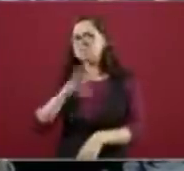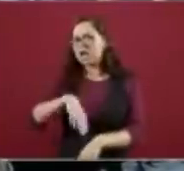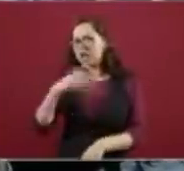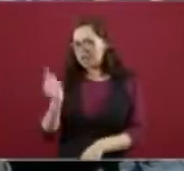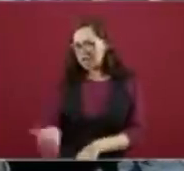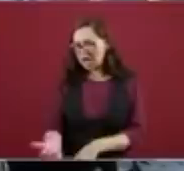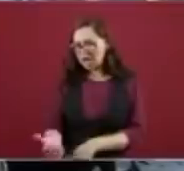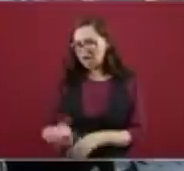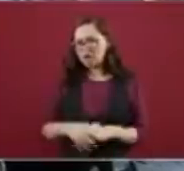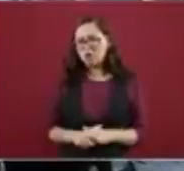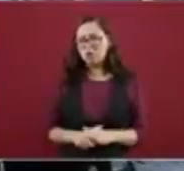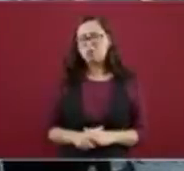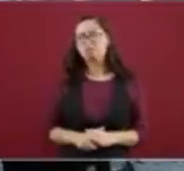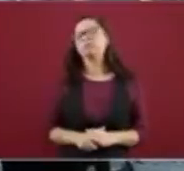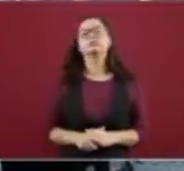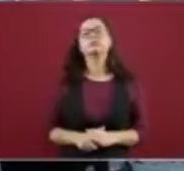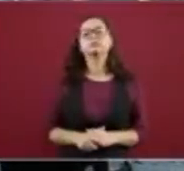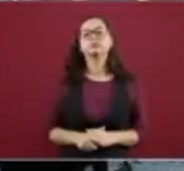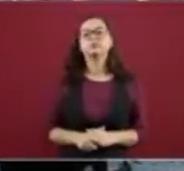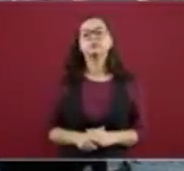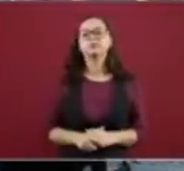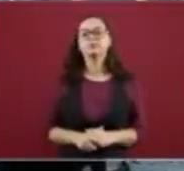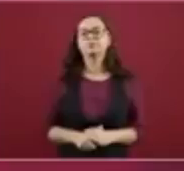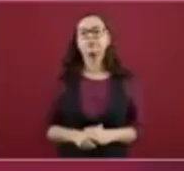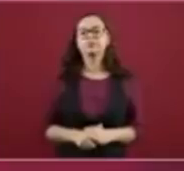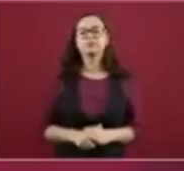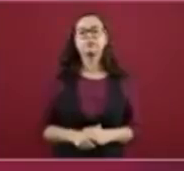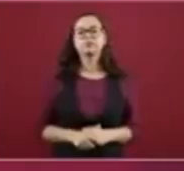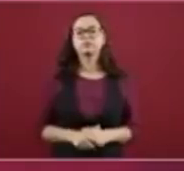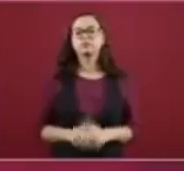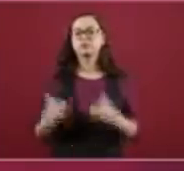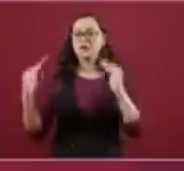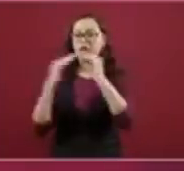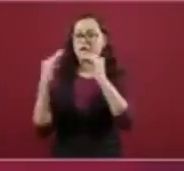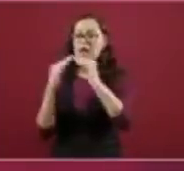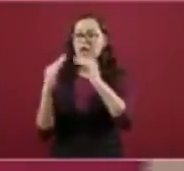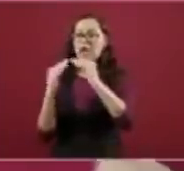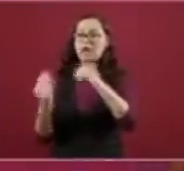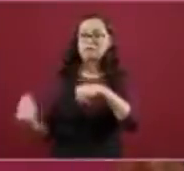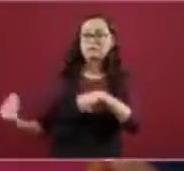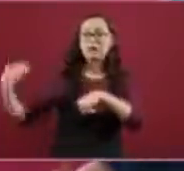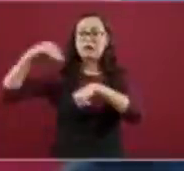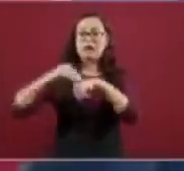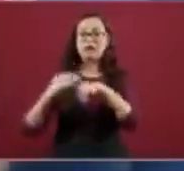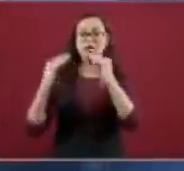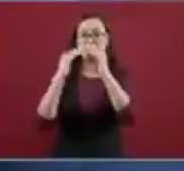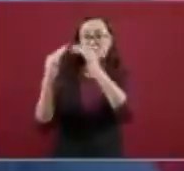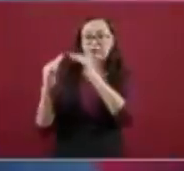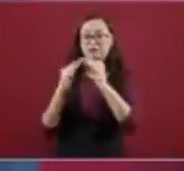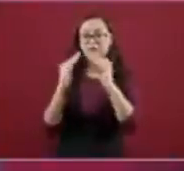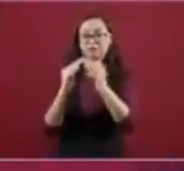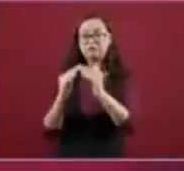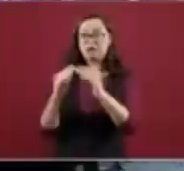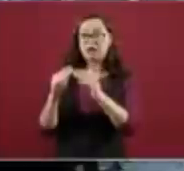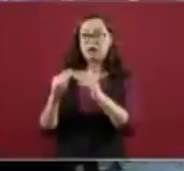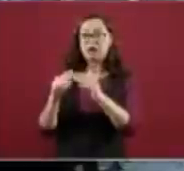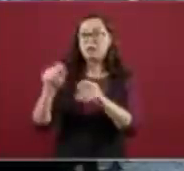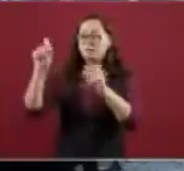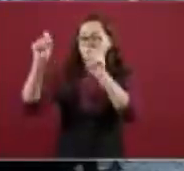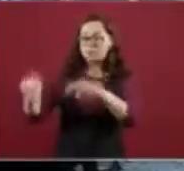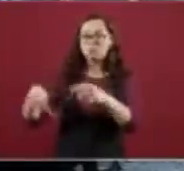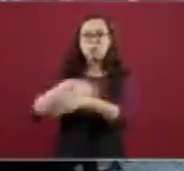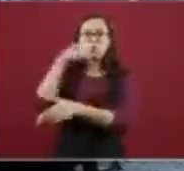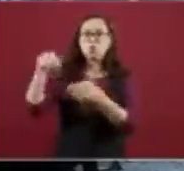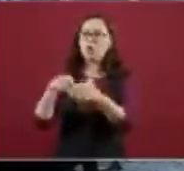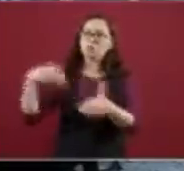Las casas adicionales van a ser en la zona impactada, donde ya existen casas actualmente de la Secretaría de la Defensa Nacional, y